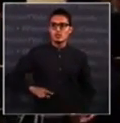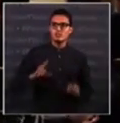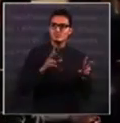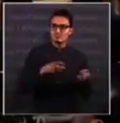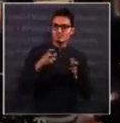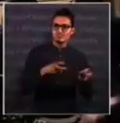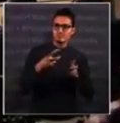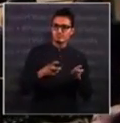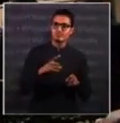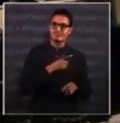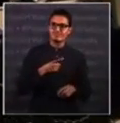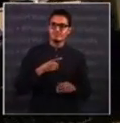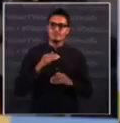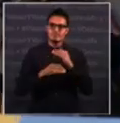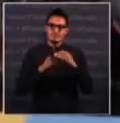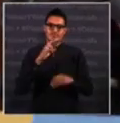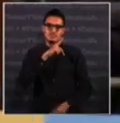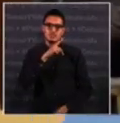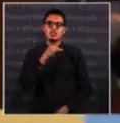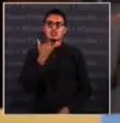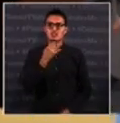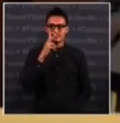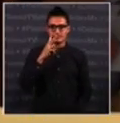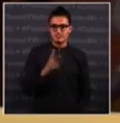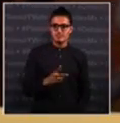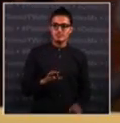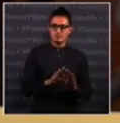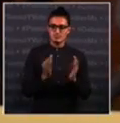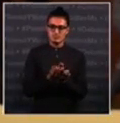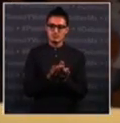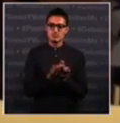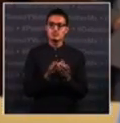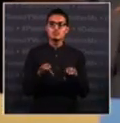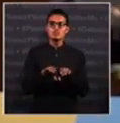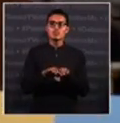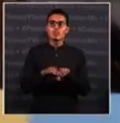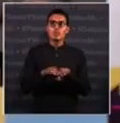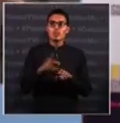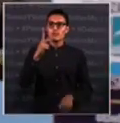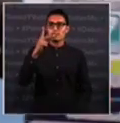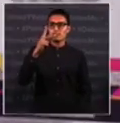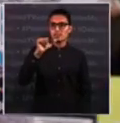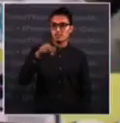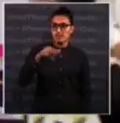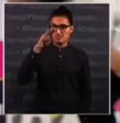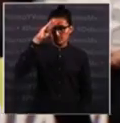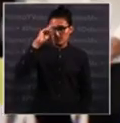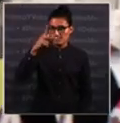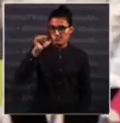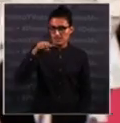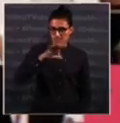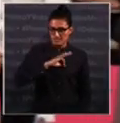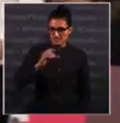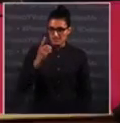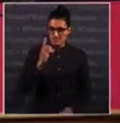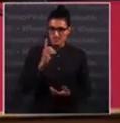por supuesto, se nota evidentemente que solamente los que son panistas tienen derecho a entrar al gobierno. Todos los demás